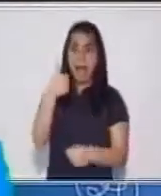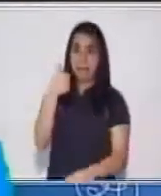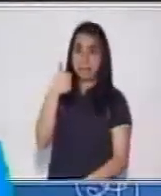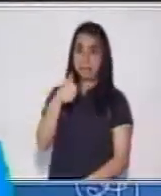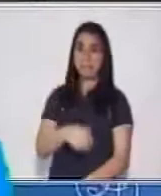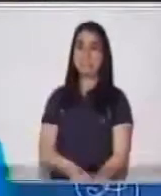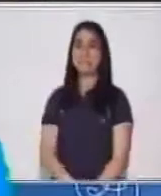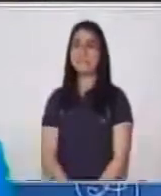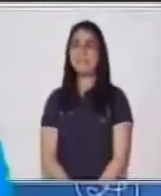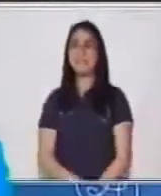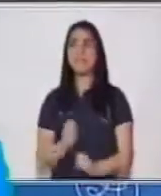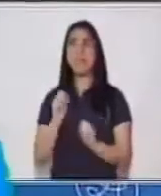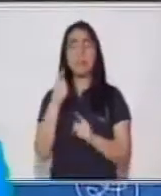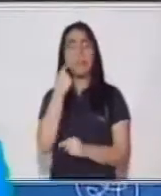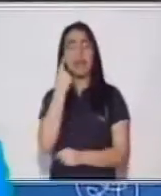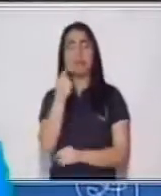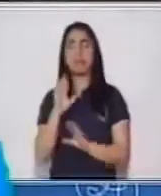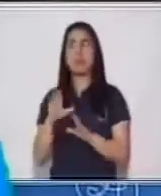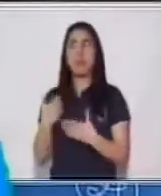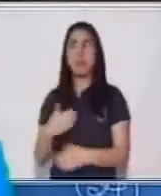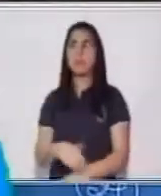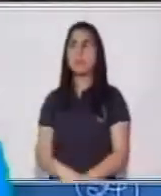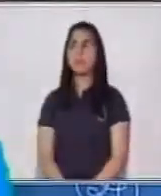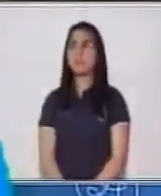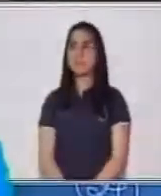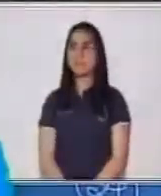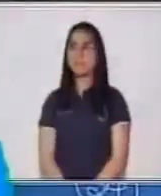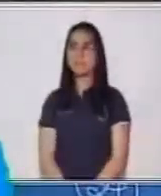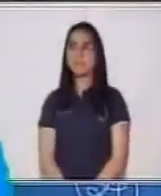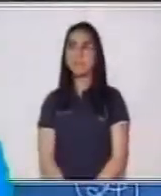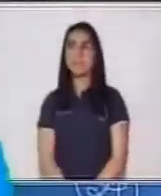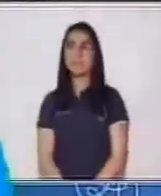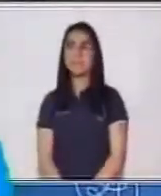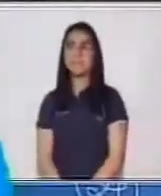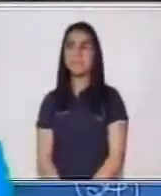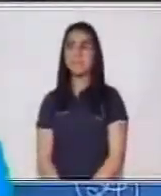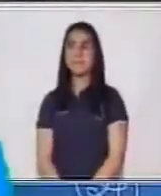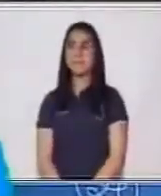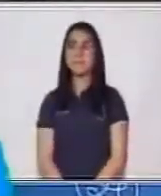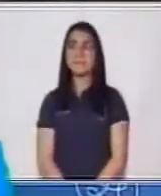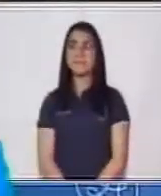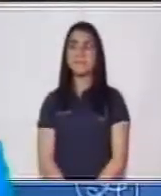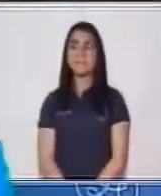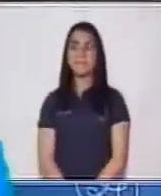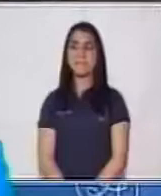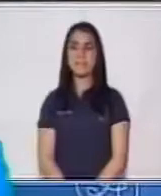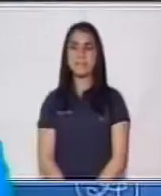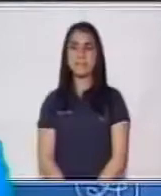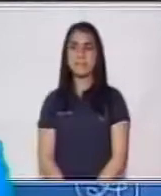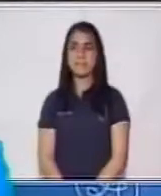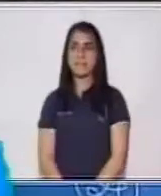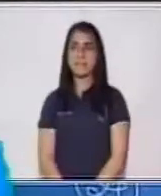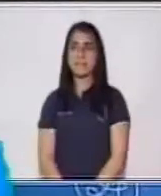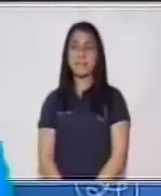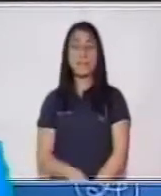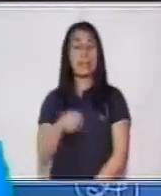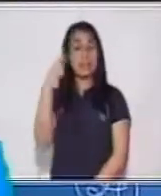60 igual a la tangente de 30 por X más 50.